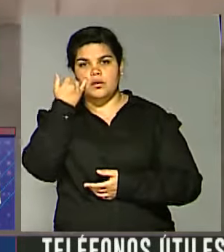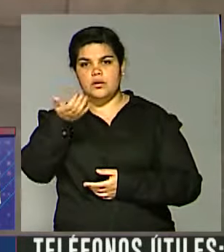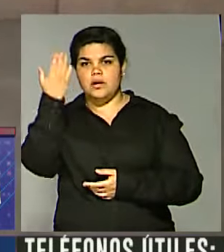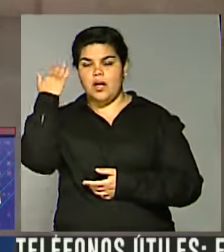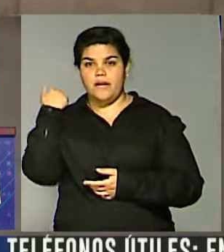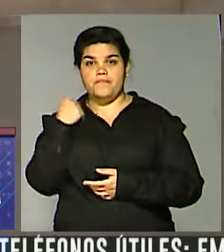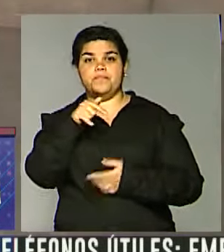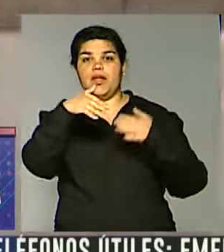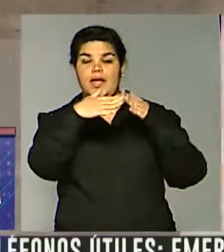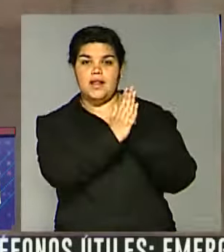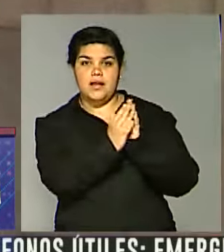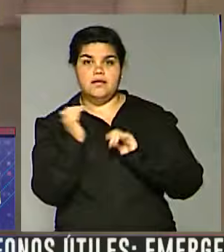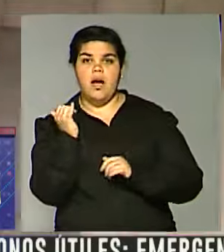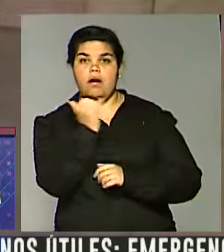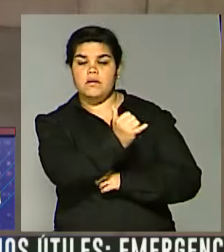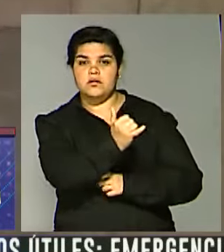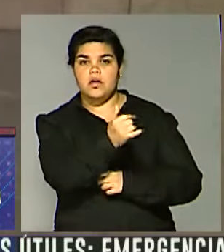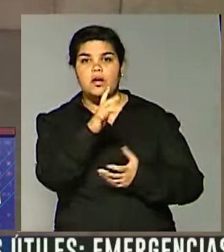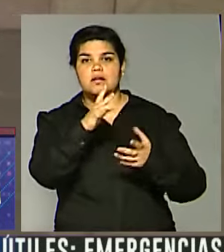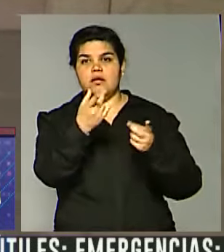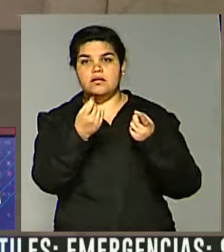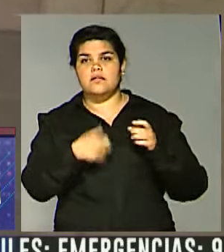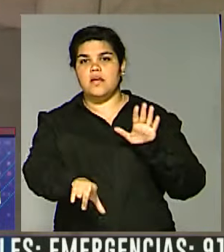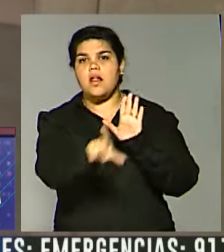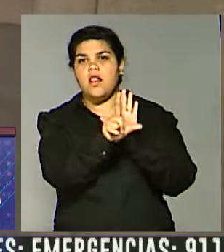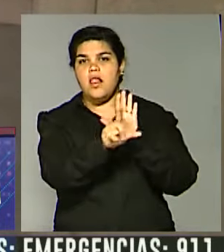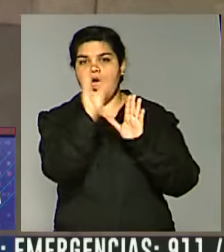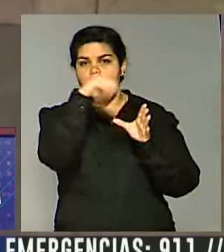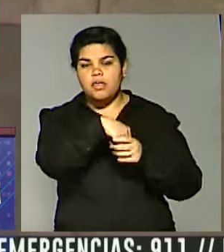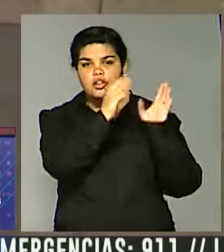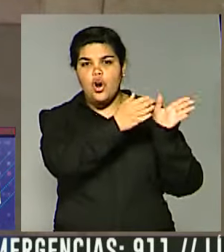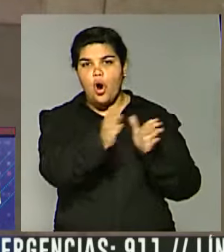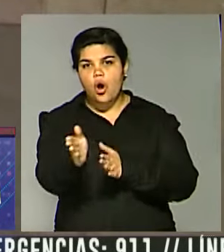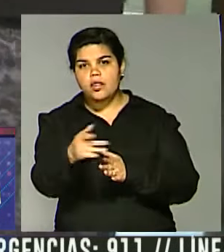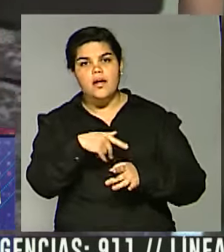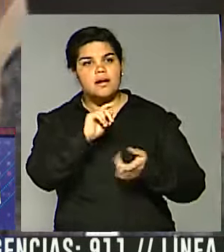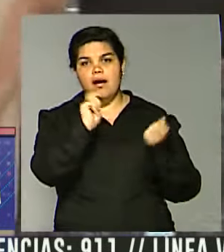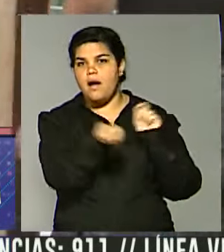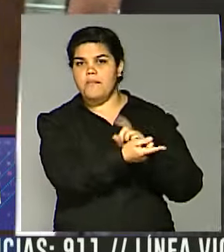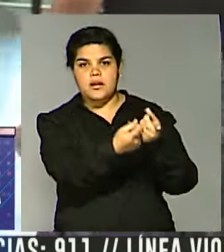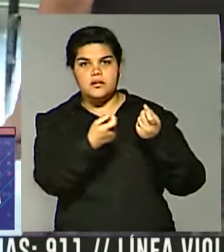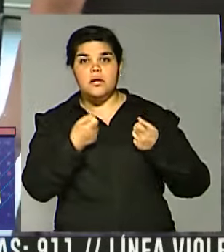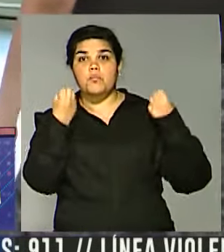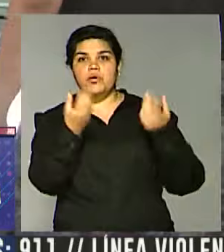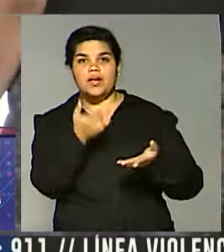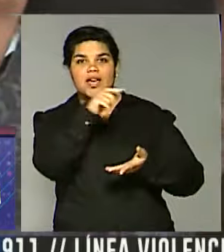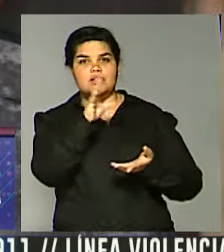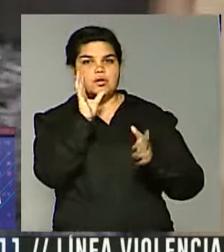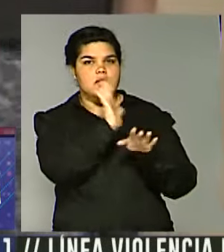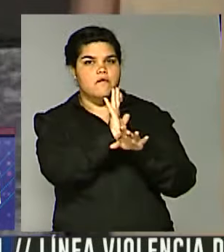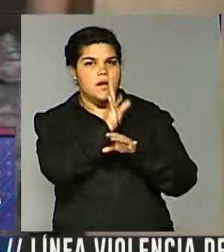a la Santa Sede es que modificaran sus normas jurídicas internas y su estructura, porque es el sistema donde engarza toda la cuestión del